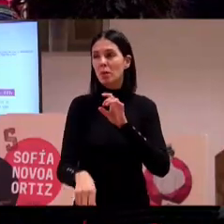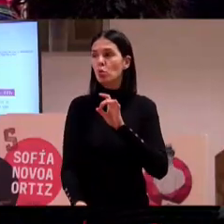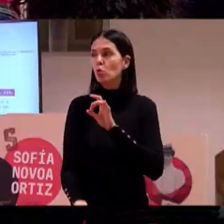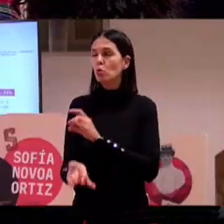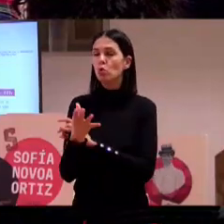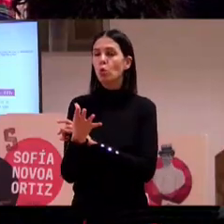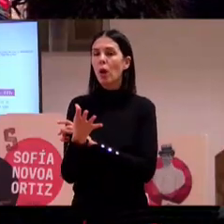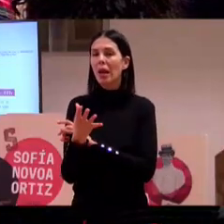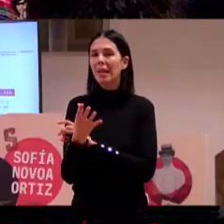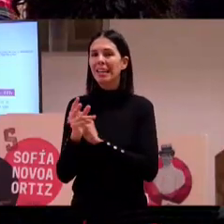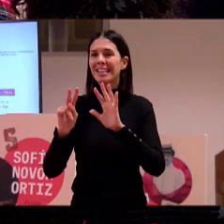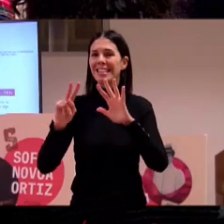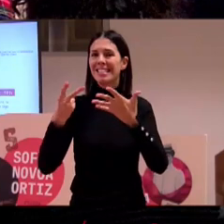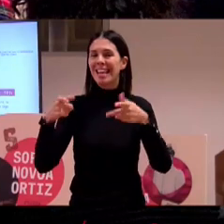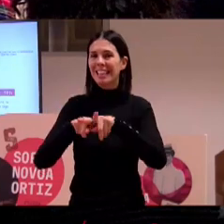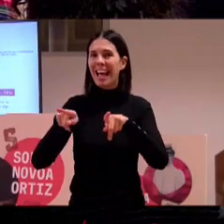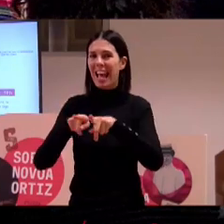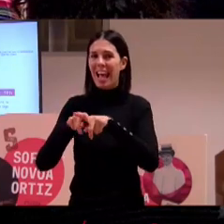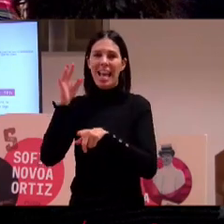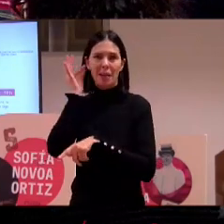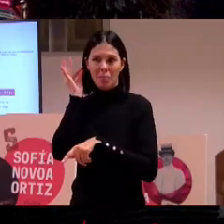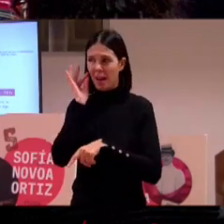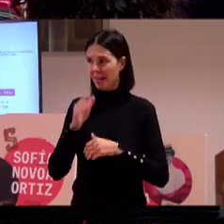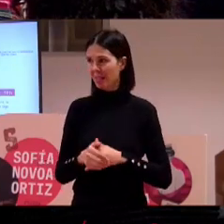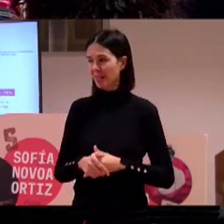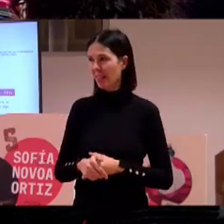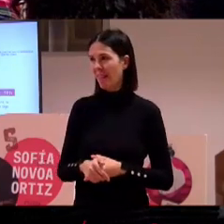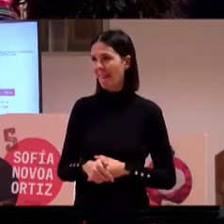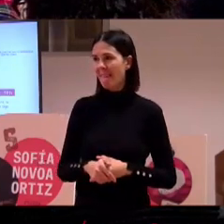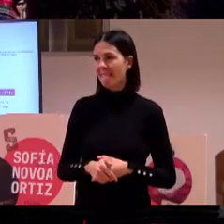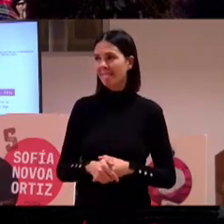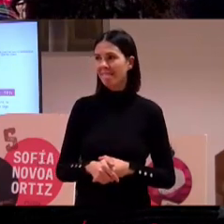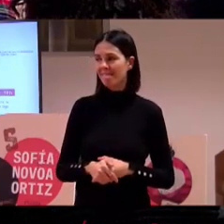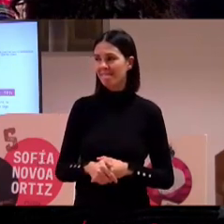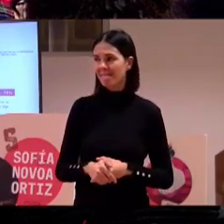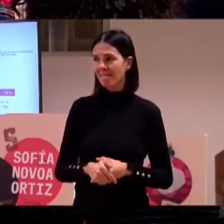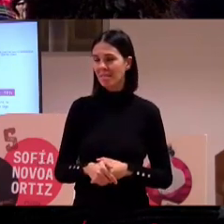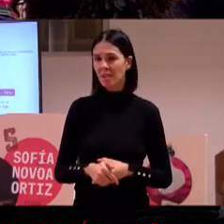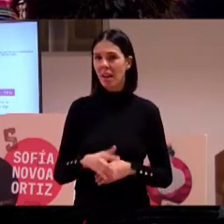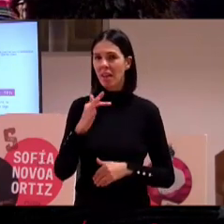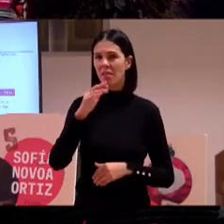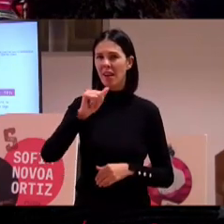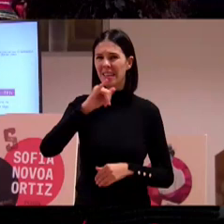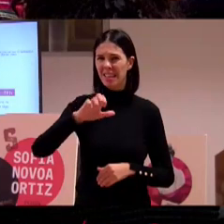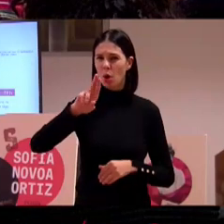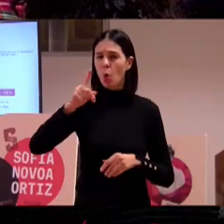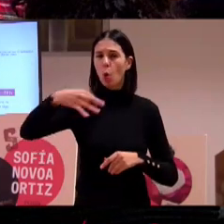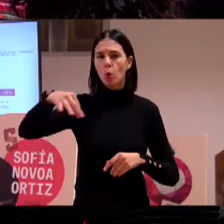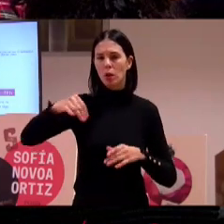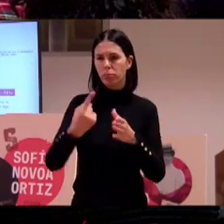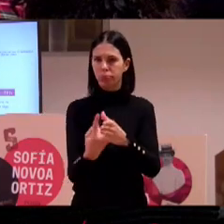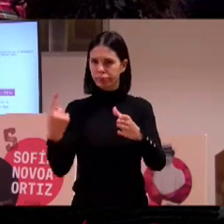surgieron las siete hermanas, the Seven Sisters. Vassar es el único que no está asociado